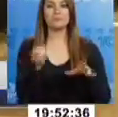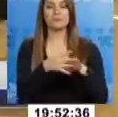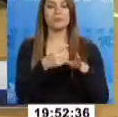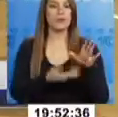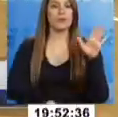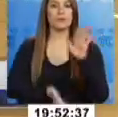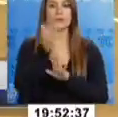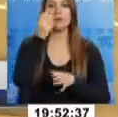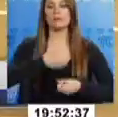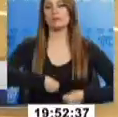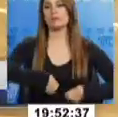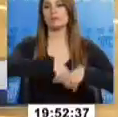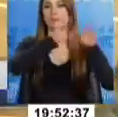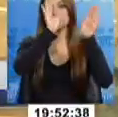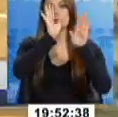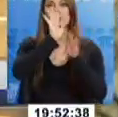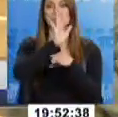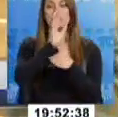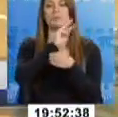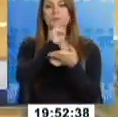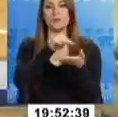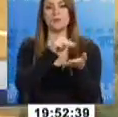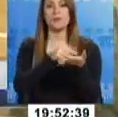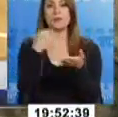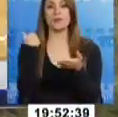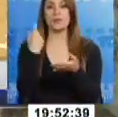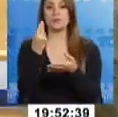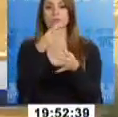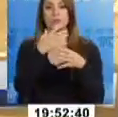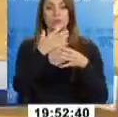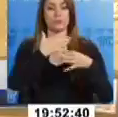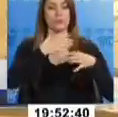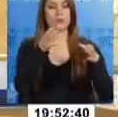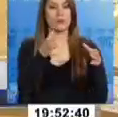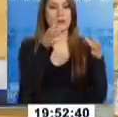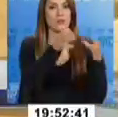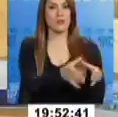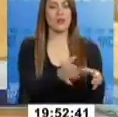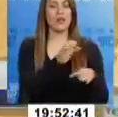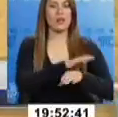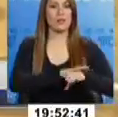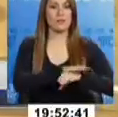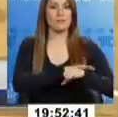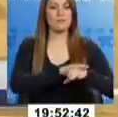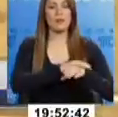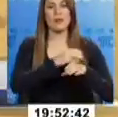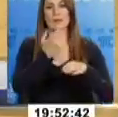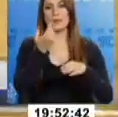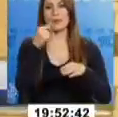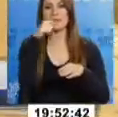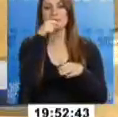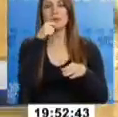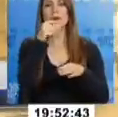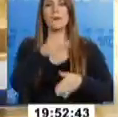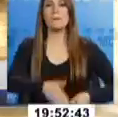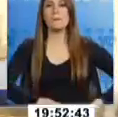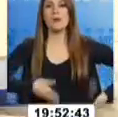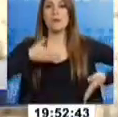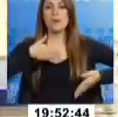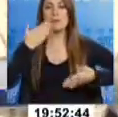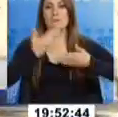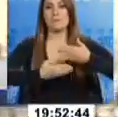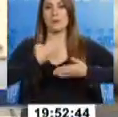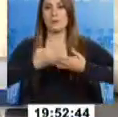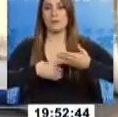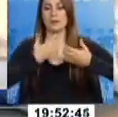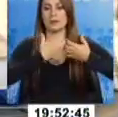sectores establecidos. Como ustedes pueden ver, están sectorizados por los kits de aseo. Estamos calificando la situación de los pañales y el papel